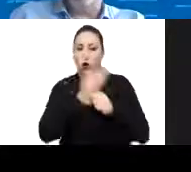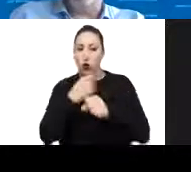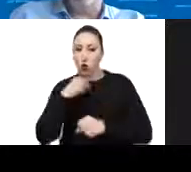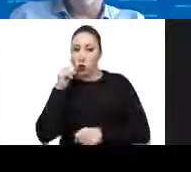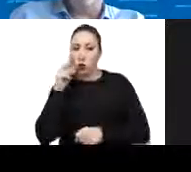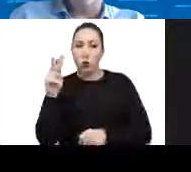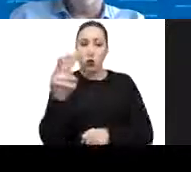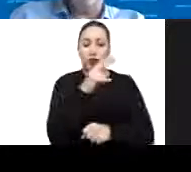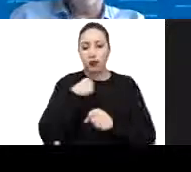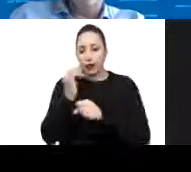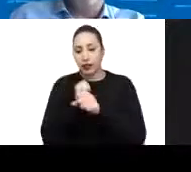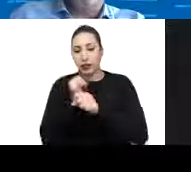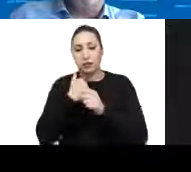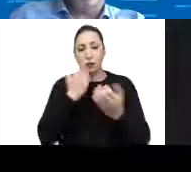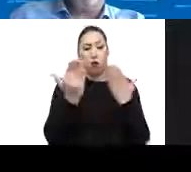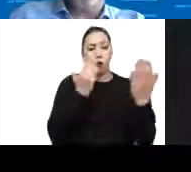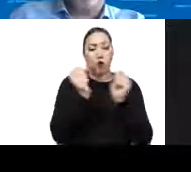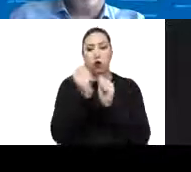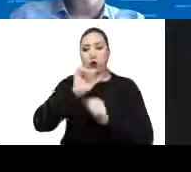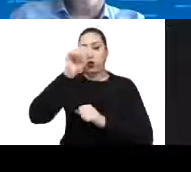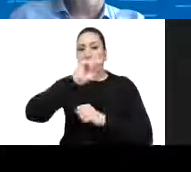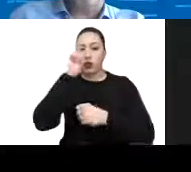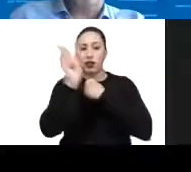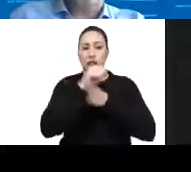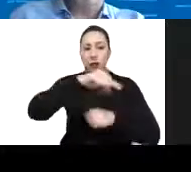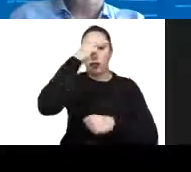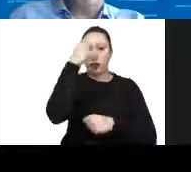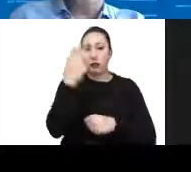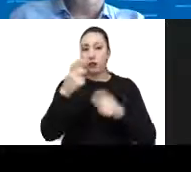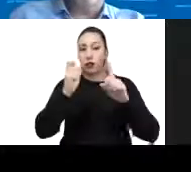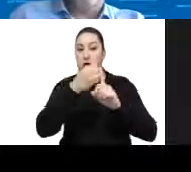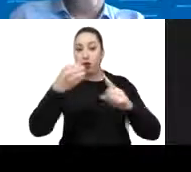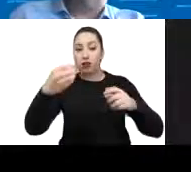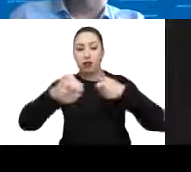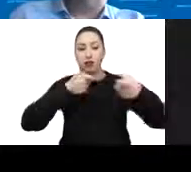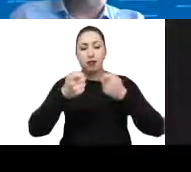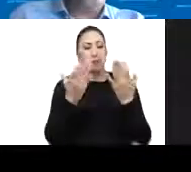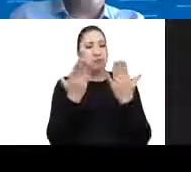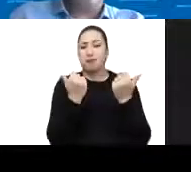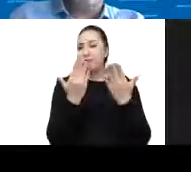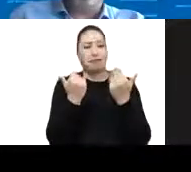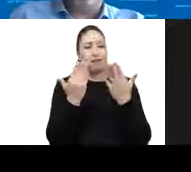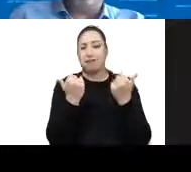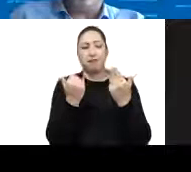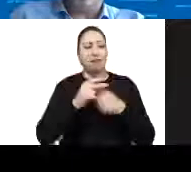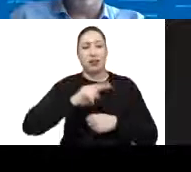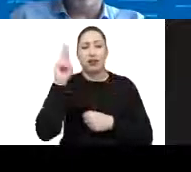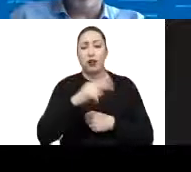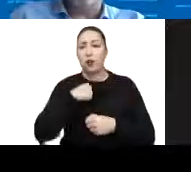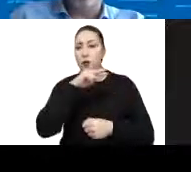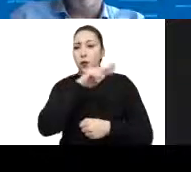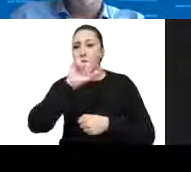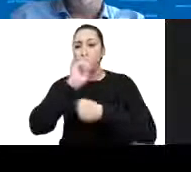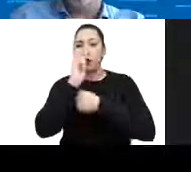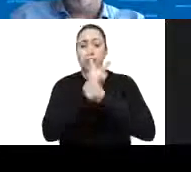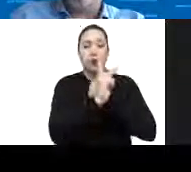función de las experiencias de otros países, en México no hay una regulación. La regulación en muchos de los países, inclusive